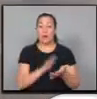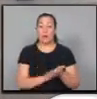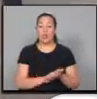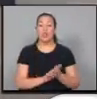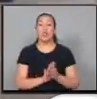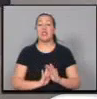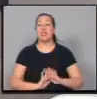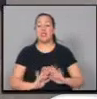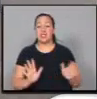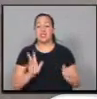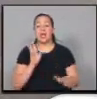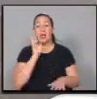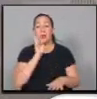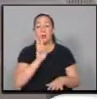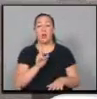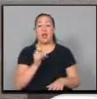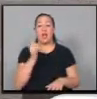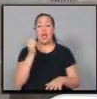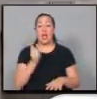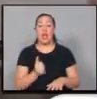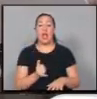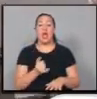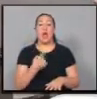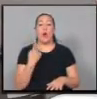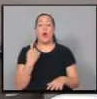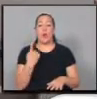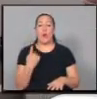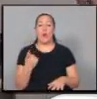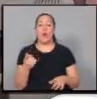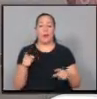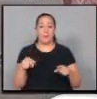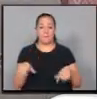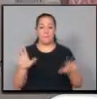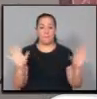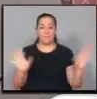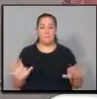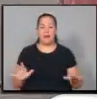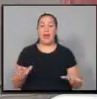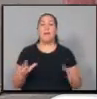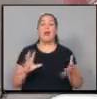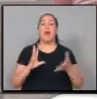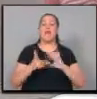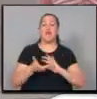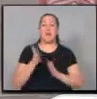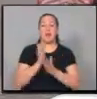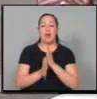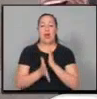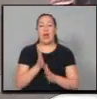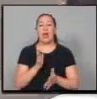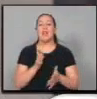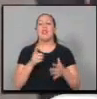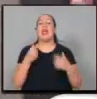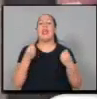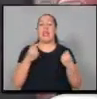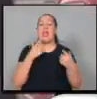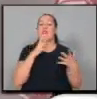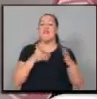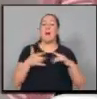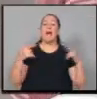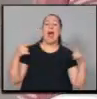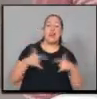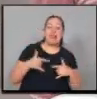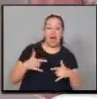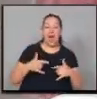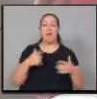estuve viendo por allí, hay un rapero que se va a estar preparando y en forma gratuita nos va a dar un mini show. Algo bien, como para